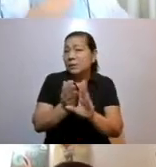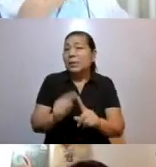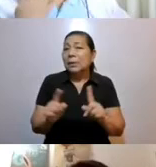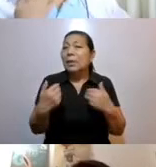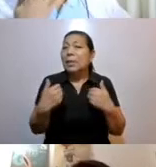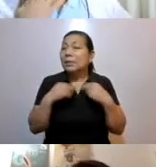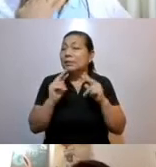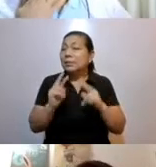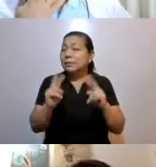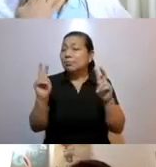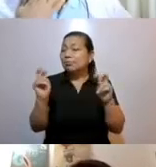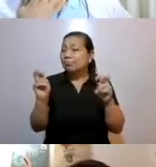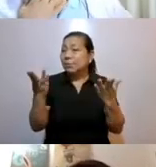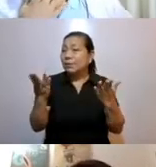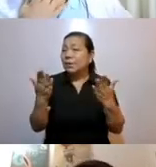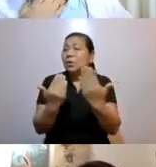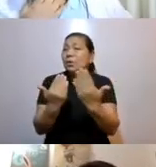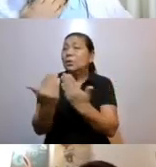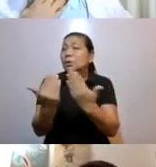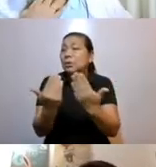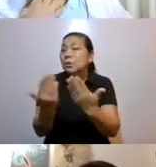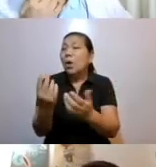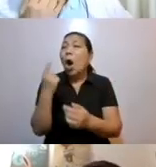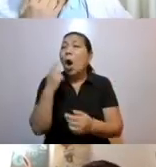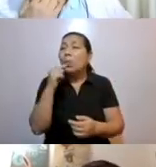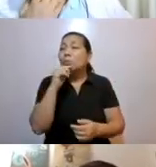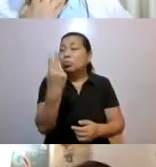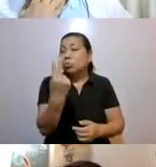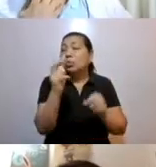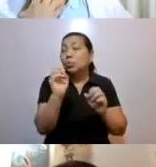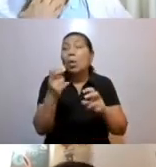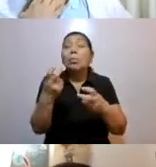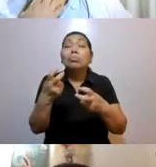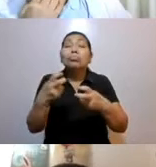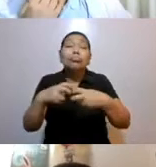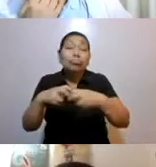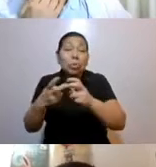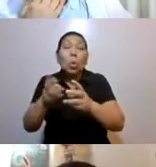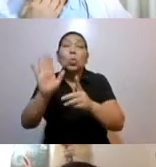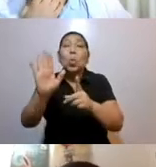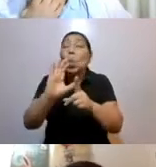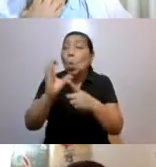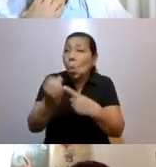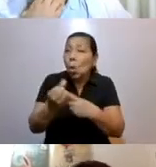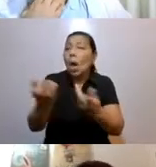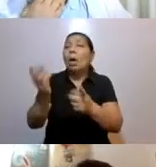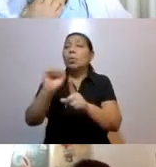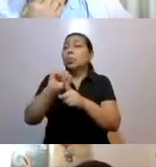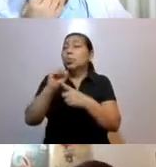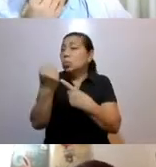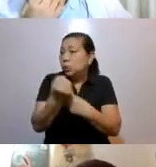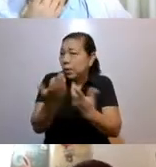tiene que ver el tema de relación de pareja que exista, el tema cultural, social, el